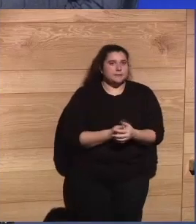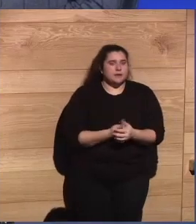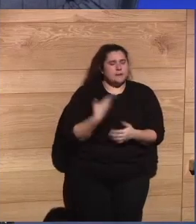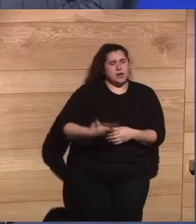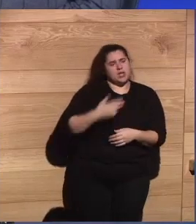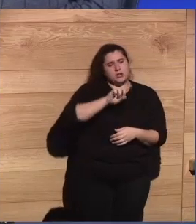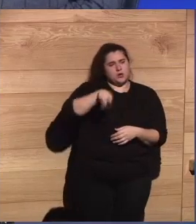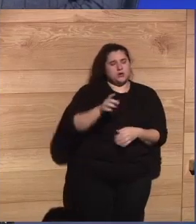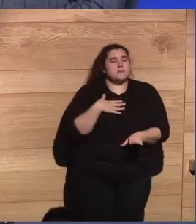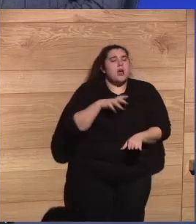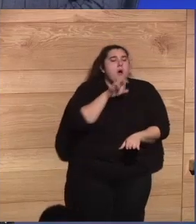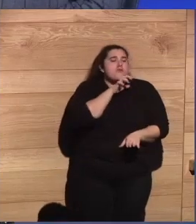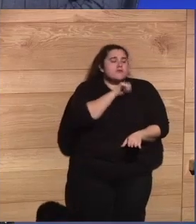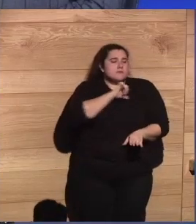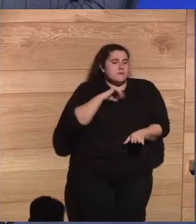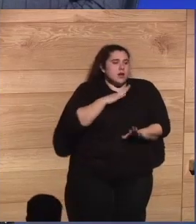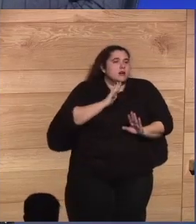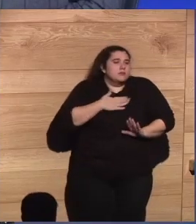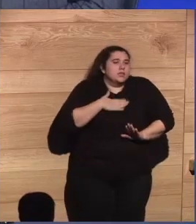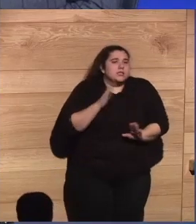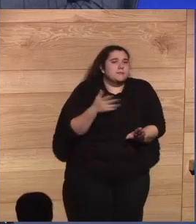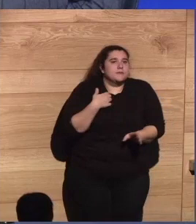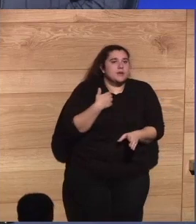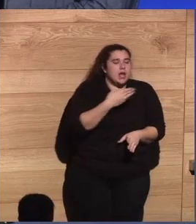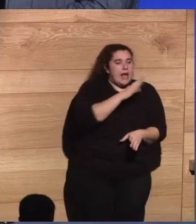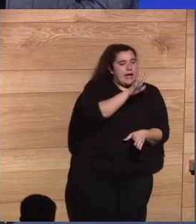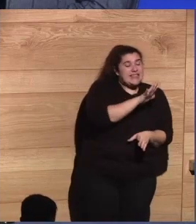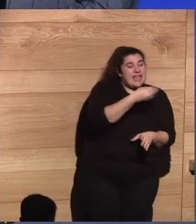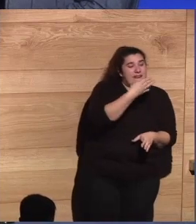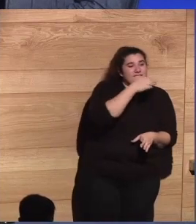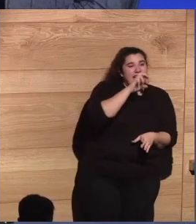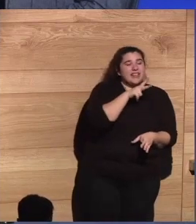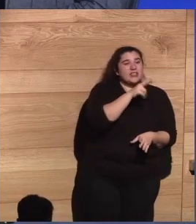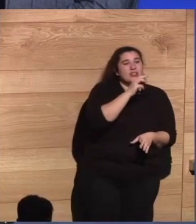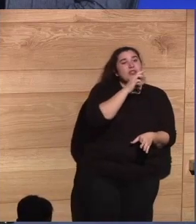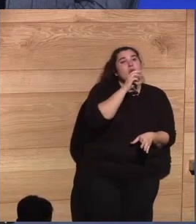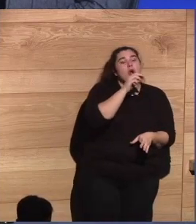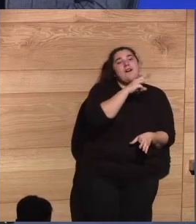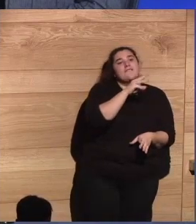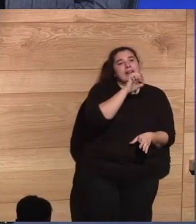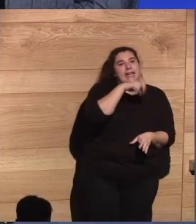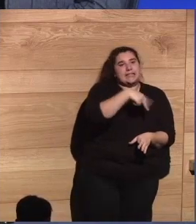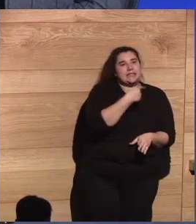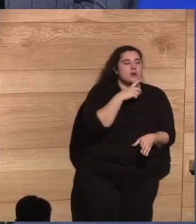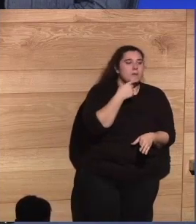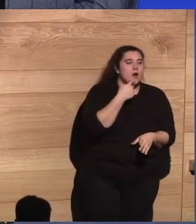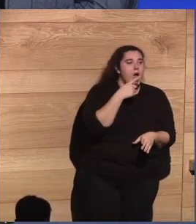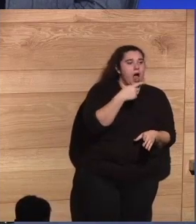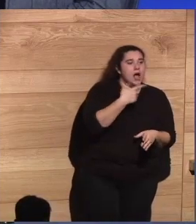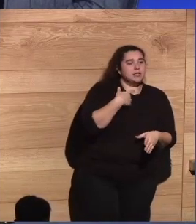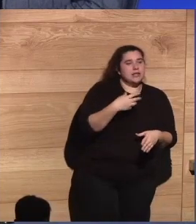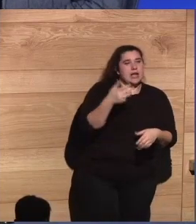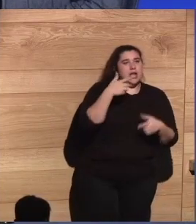es importante, pero es una curiosidad mía personal. Mencionabas la quinta de Beethoven recién, que está citada en el sombrero de 3 picos, ¿no?